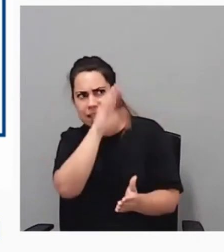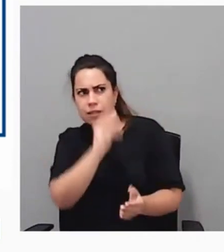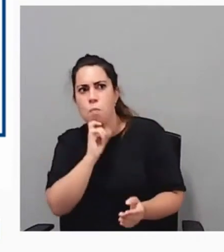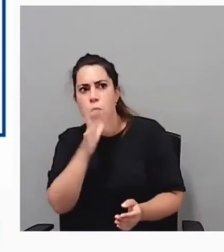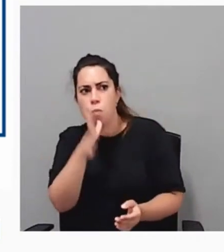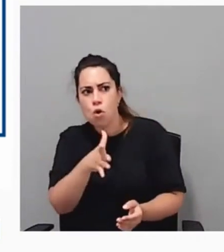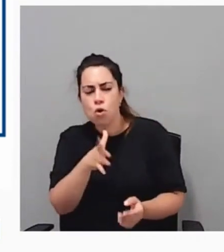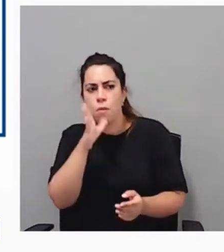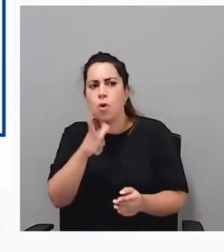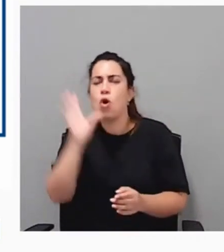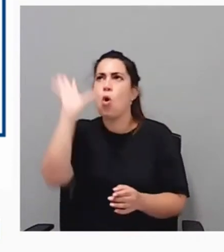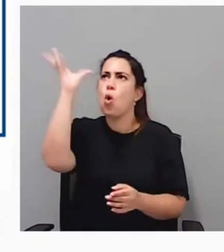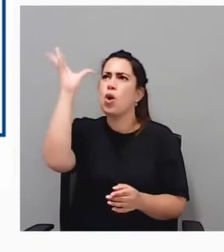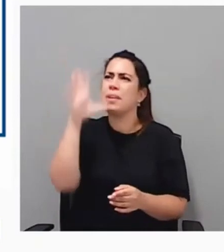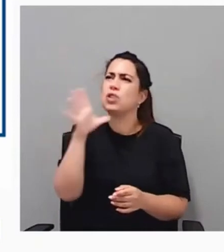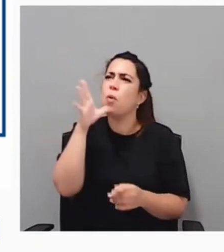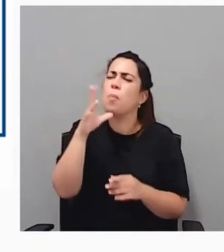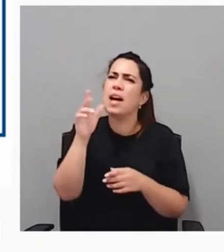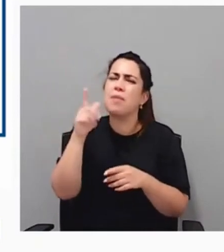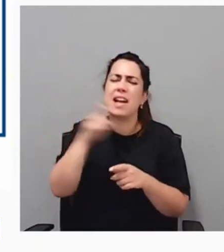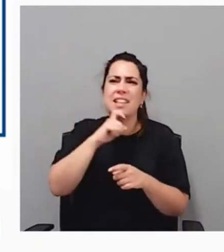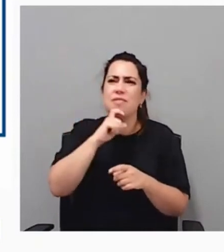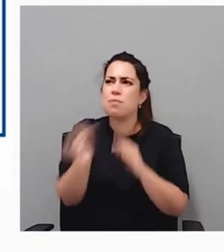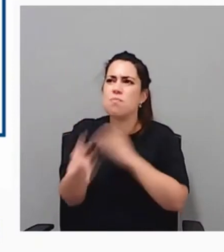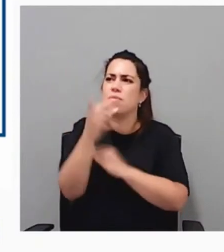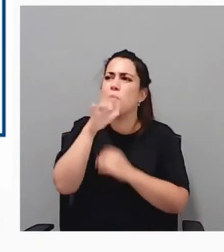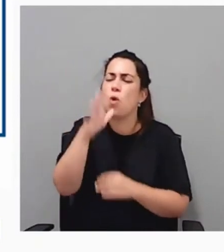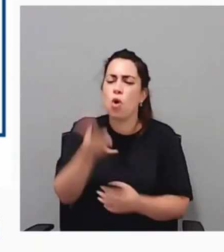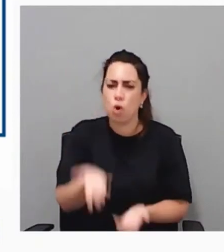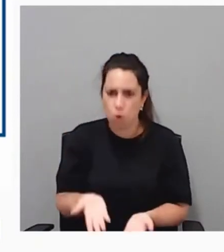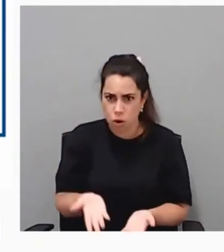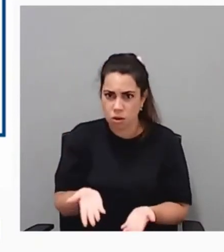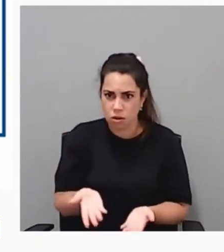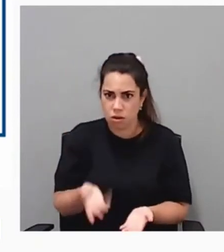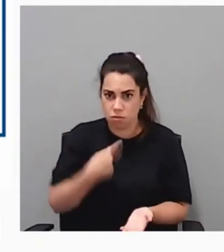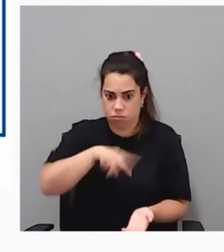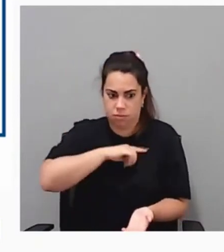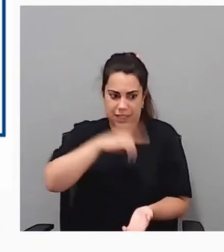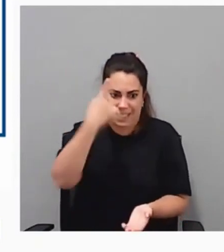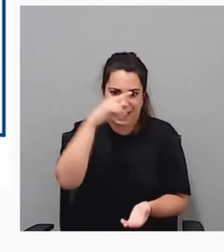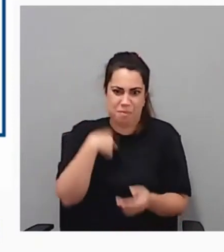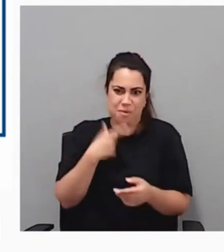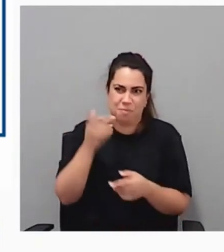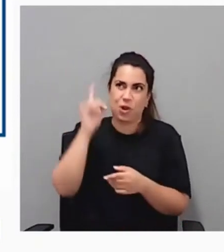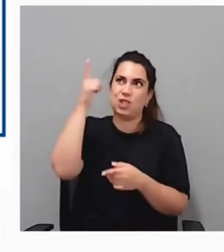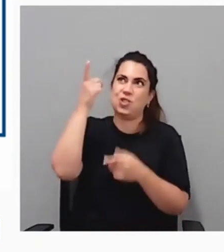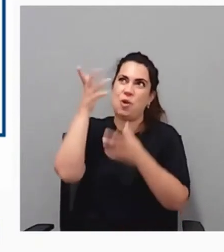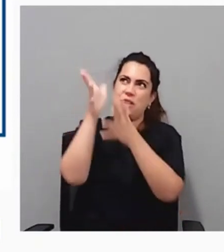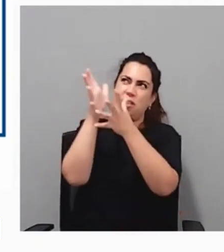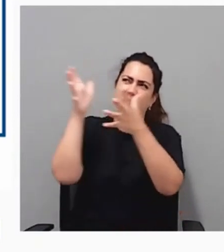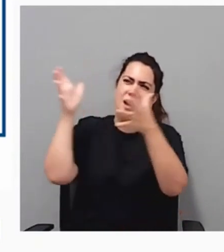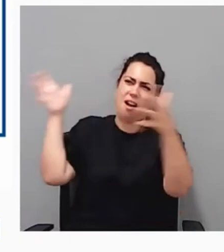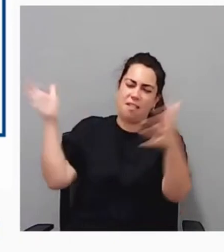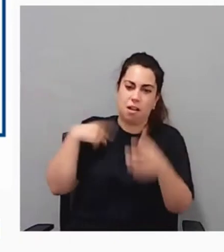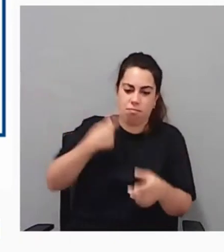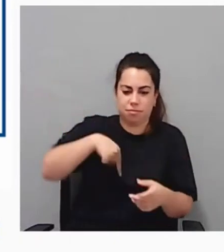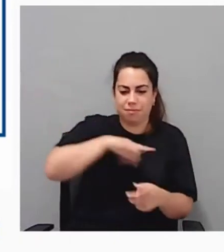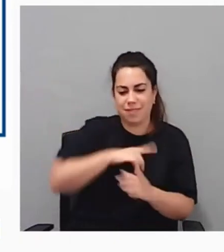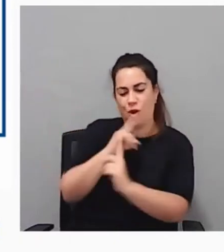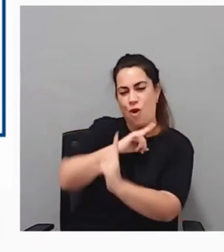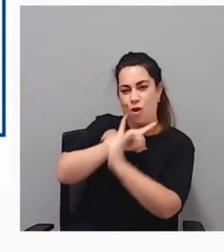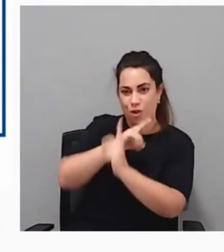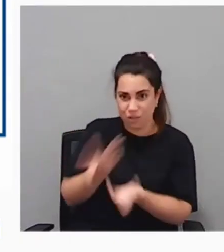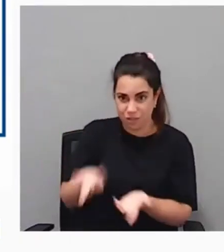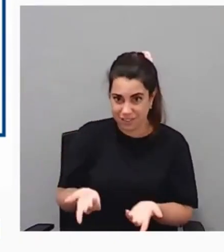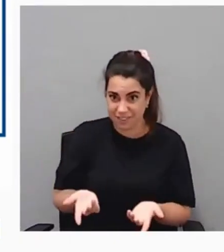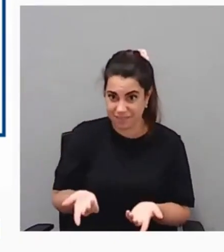crea complejidad? Cuando todos sabemos que la entropía del universo crece, nosotros somos lo contrario. Ese es el punto de vista de la física. Siempre